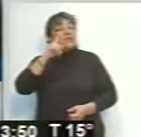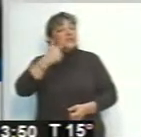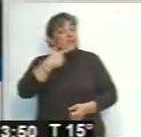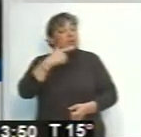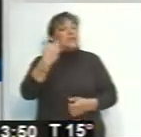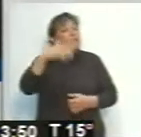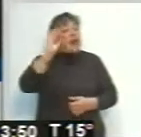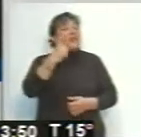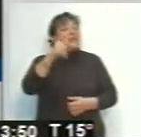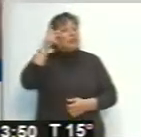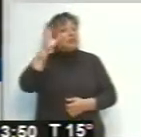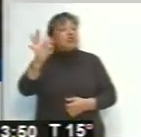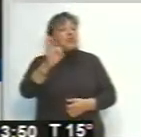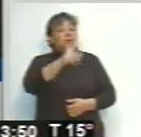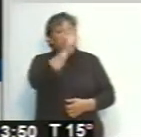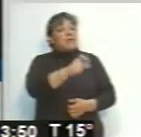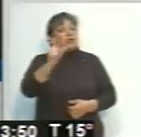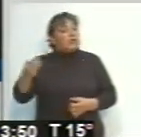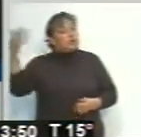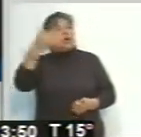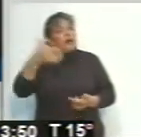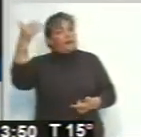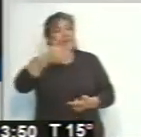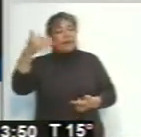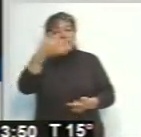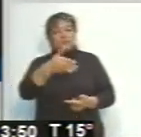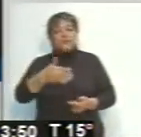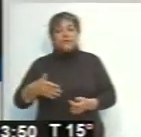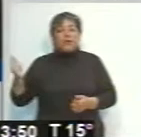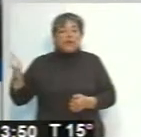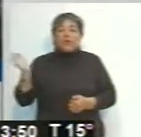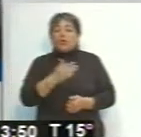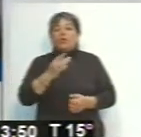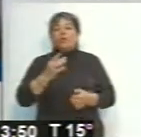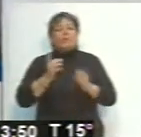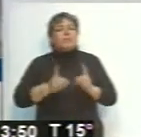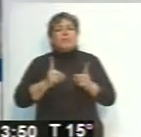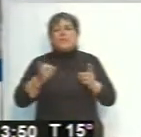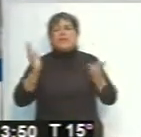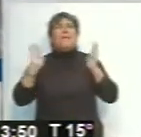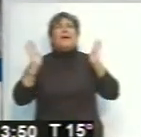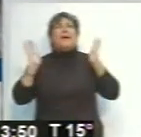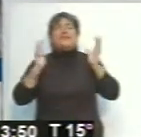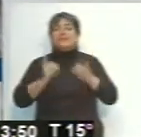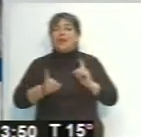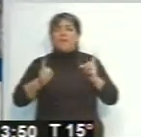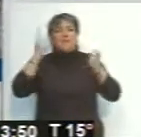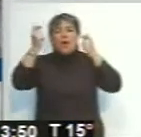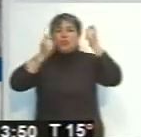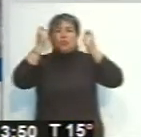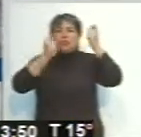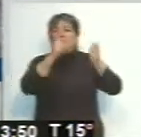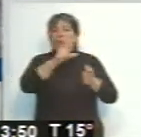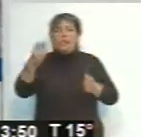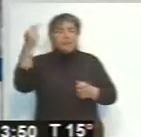las personas que van a ese centro de diálisis, y que todos tenemos la misma esperanza, la misma ilusión de que la gente se concientice